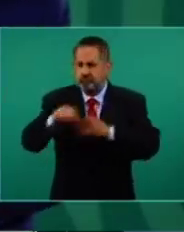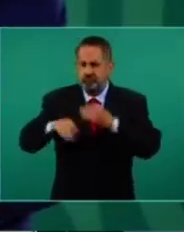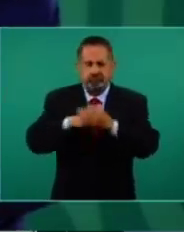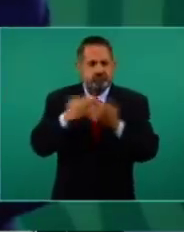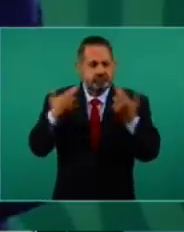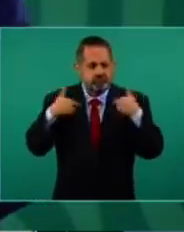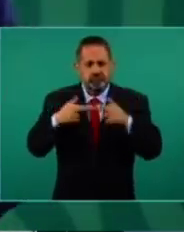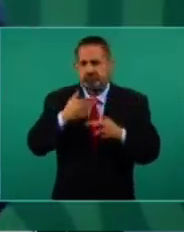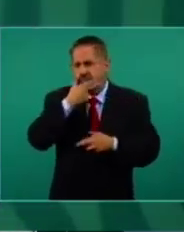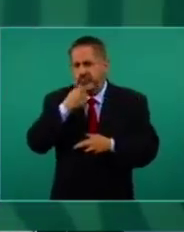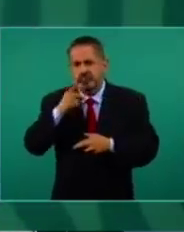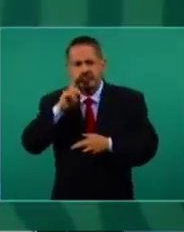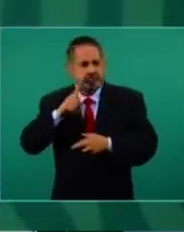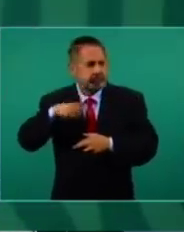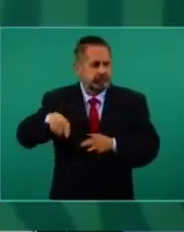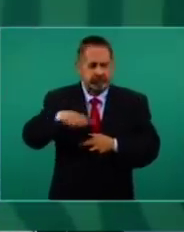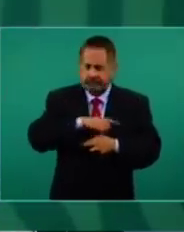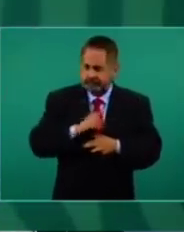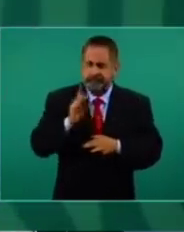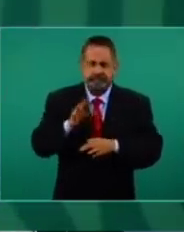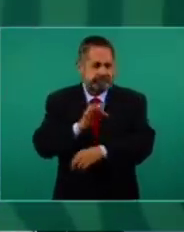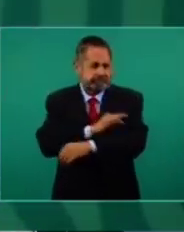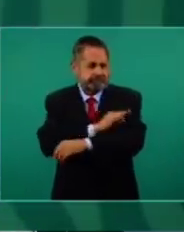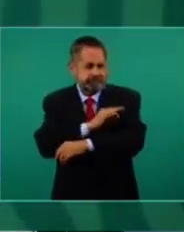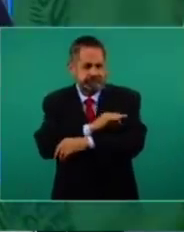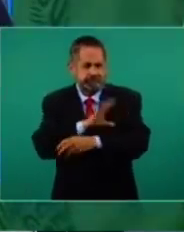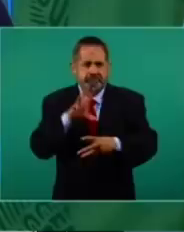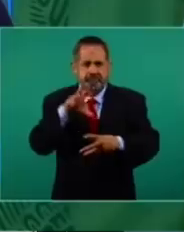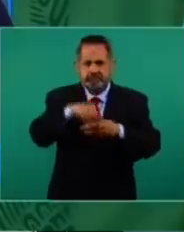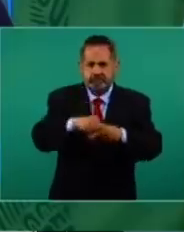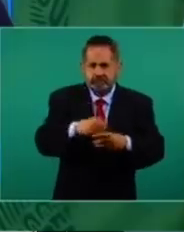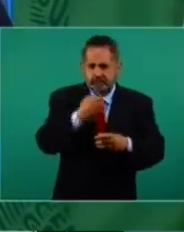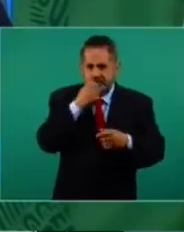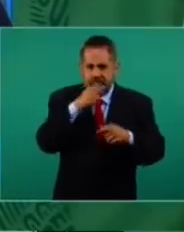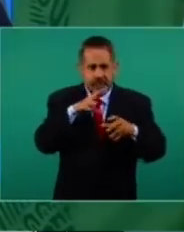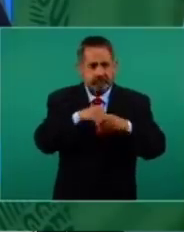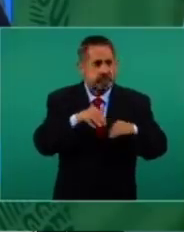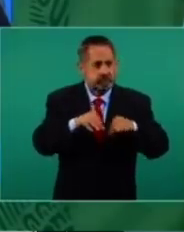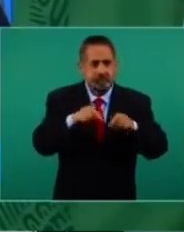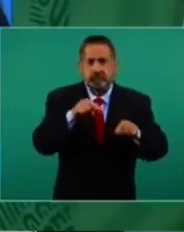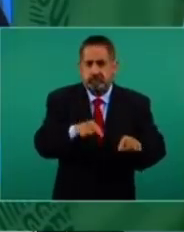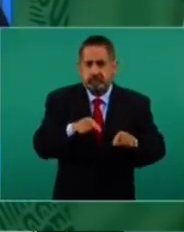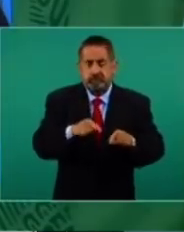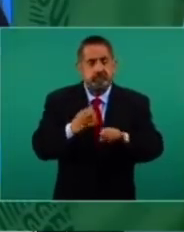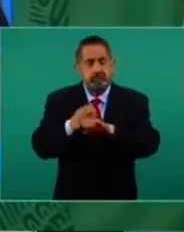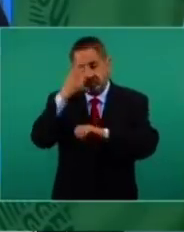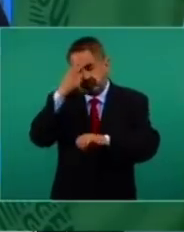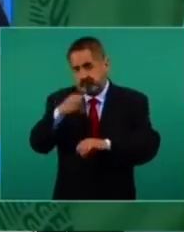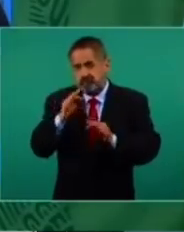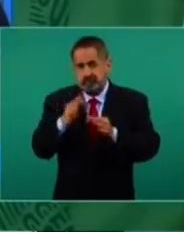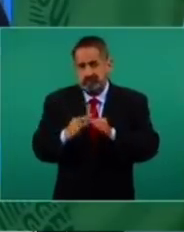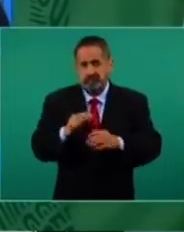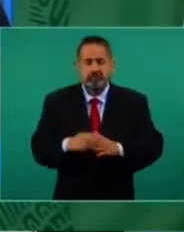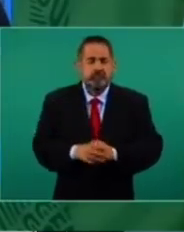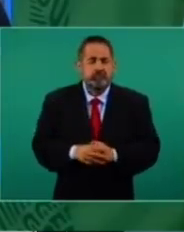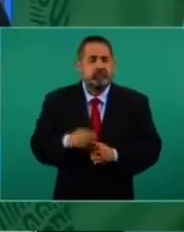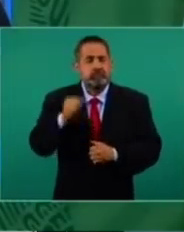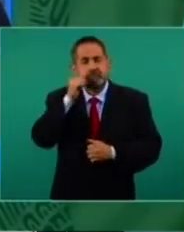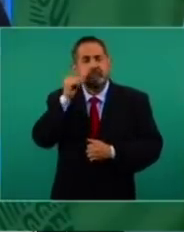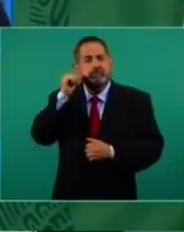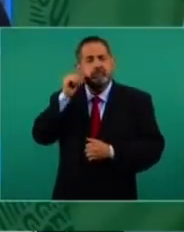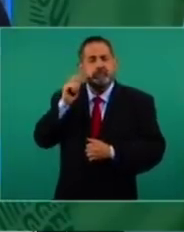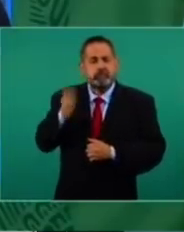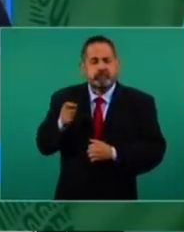maestros, maestras, trabajadores de la educación en el Estado de México. Ayer,